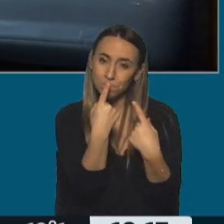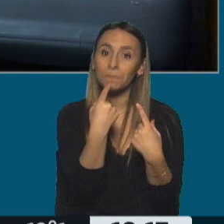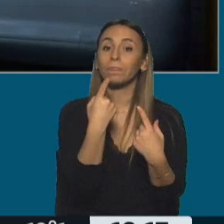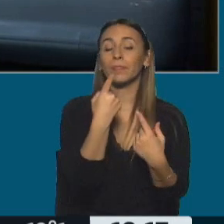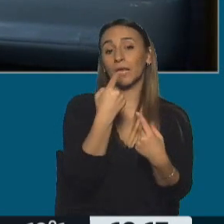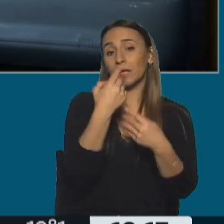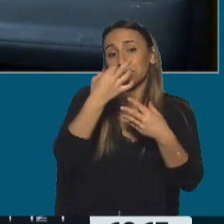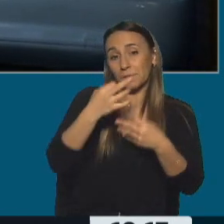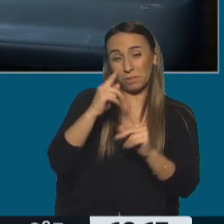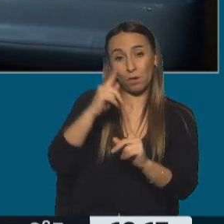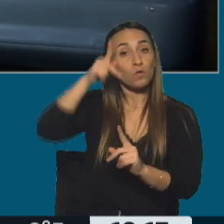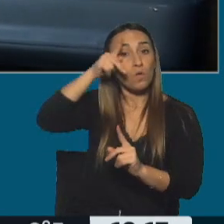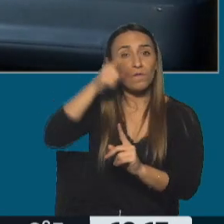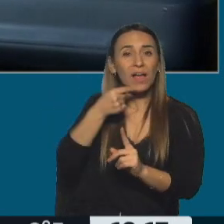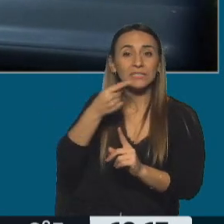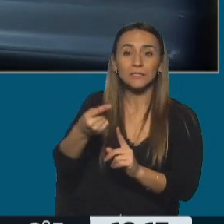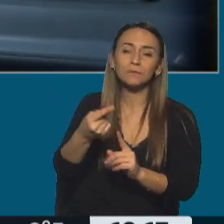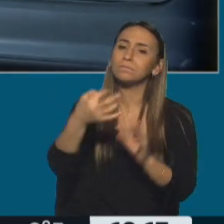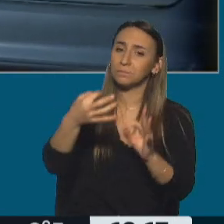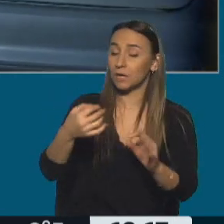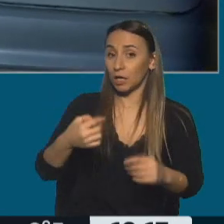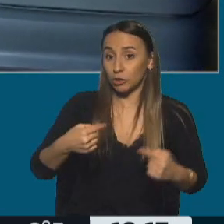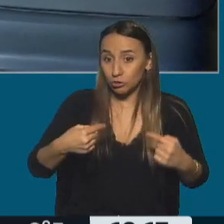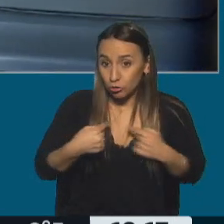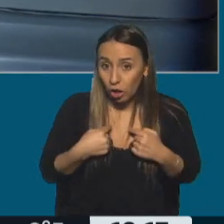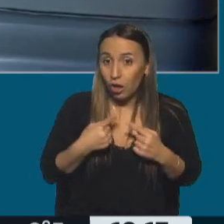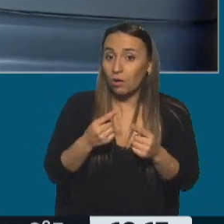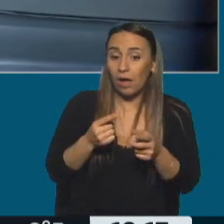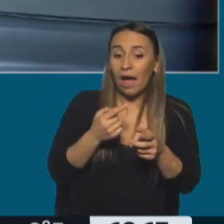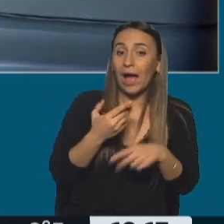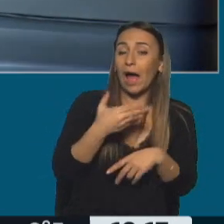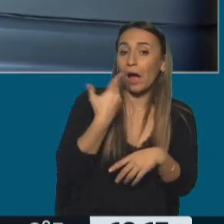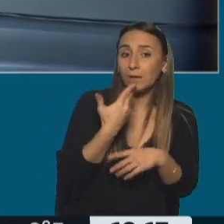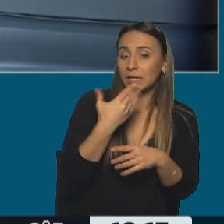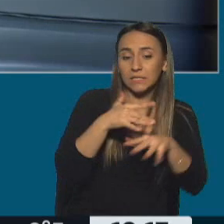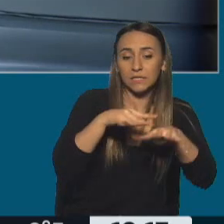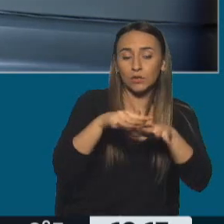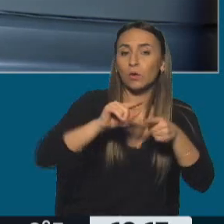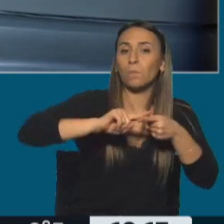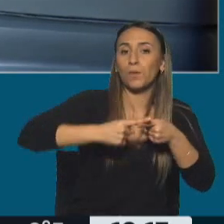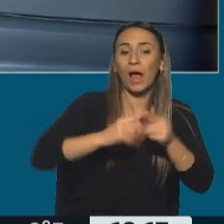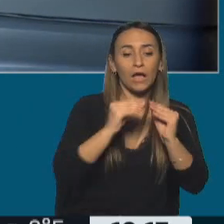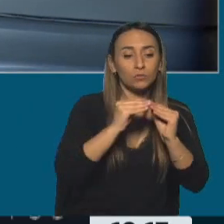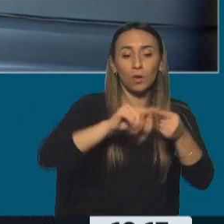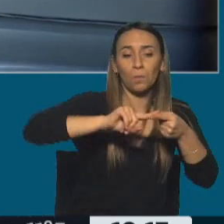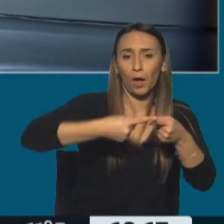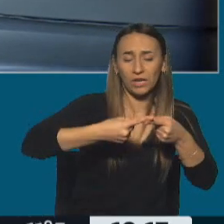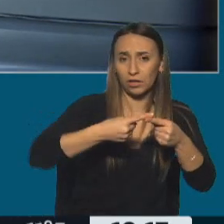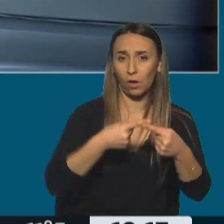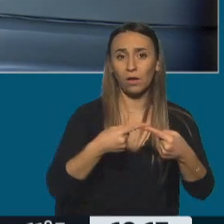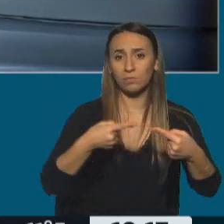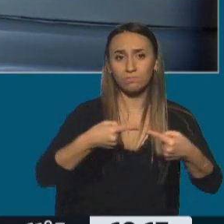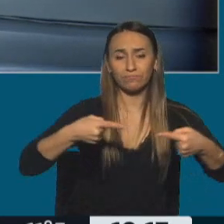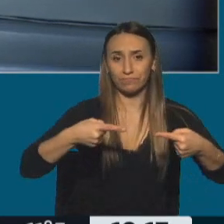básicamente lo que dijo Culfas es que él había hablado de una cuestión política, de diferencias políticas que tenía